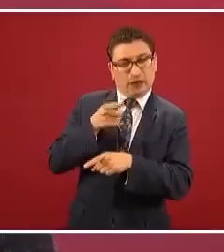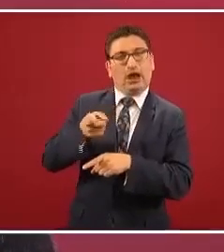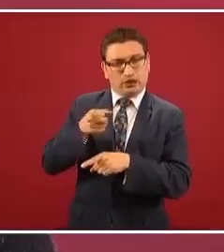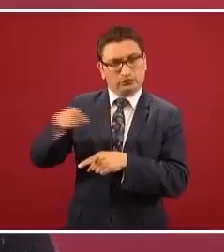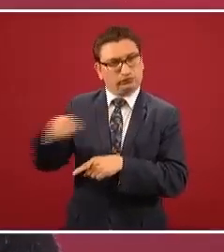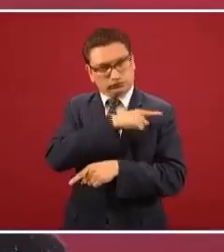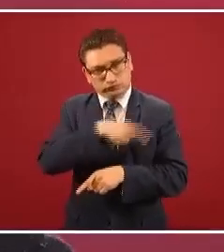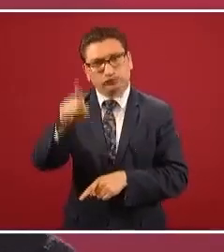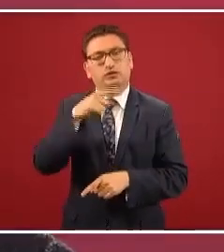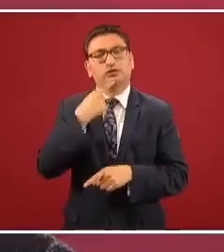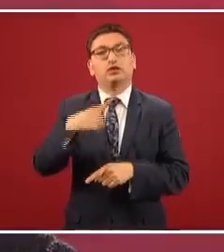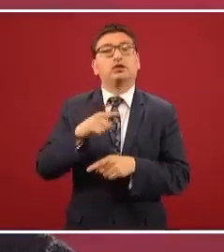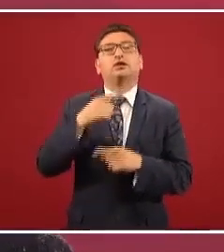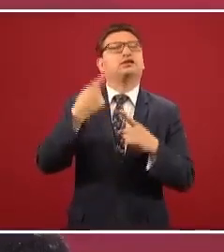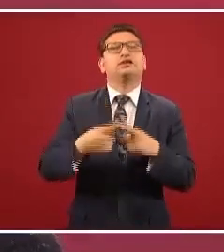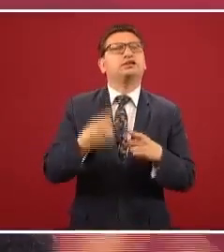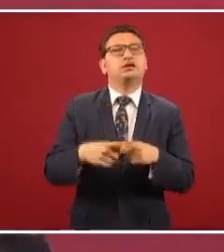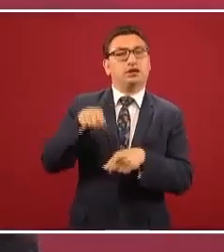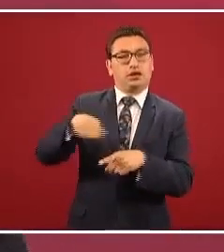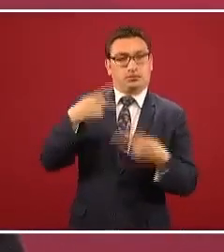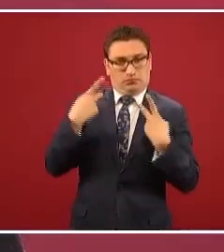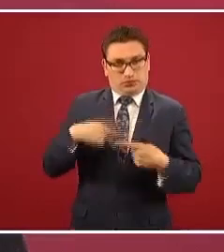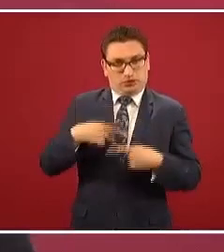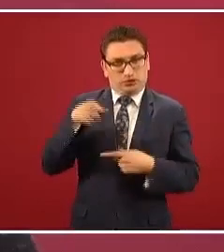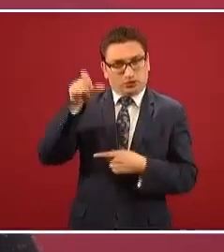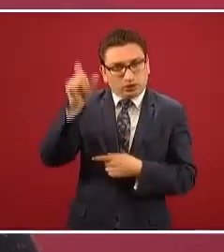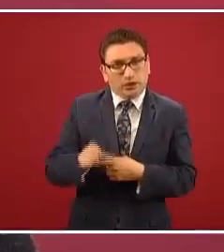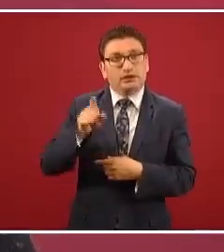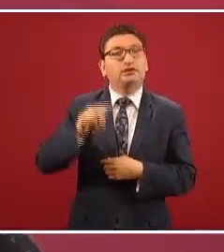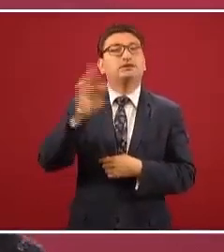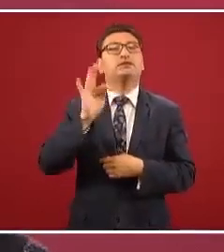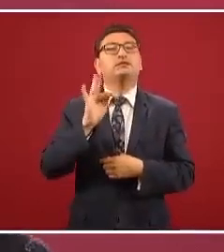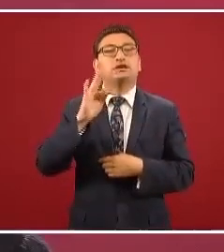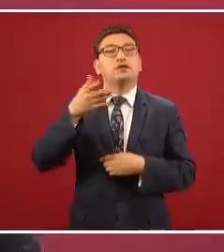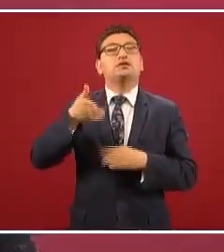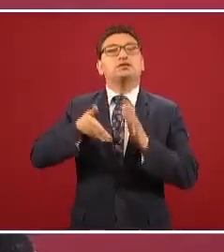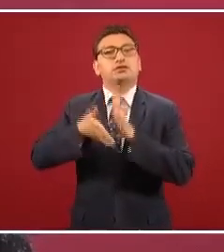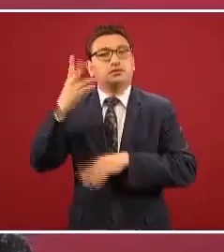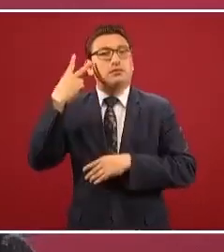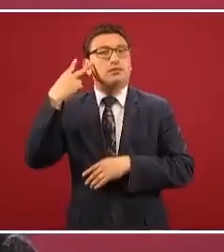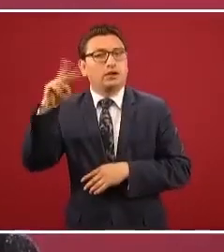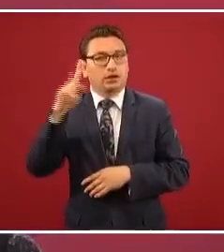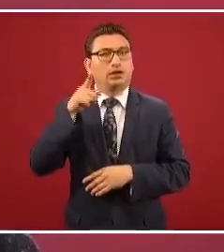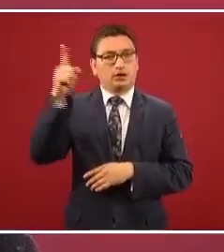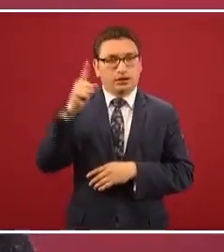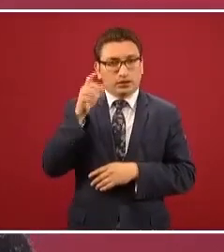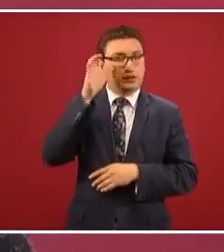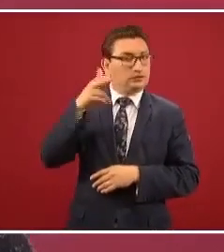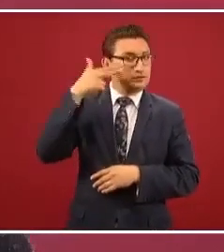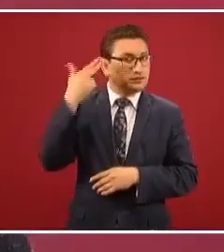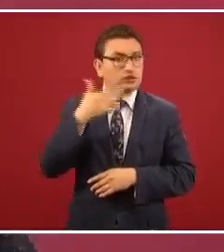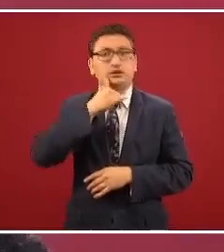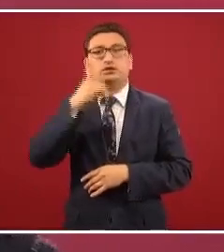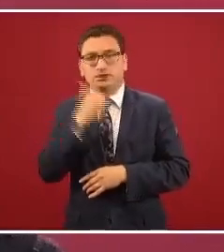define caso sospechoso como una persona que con el antecedente de haber viajado ya sea a China o a